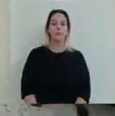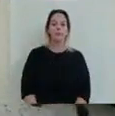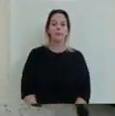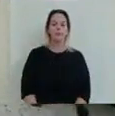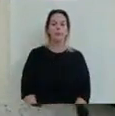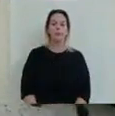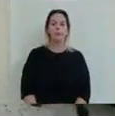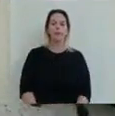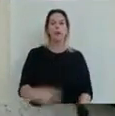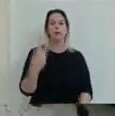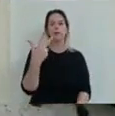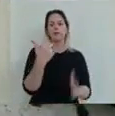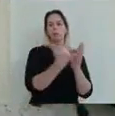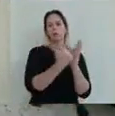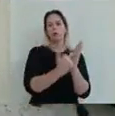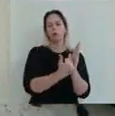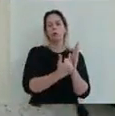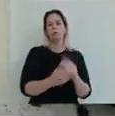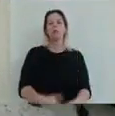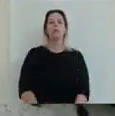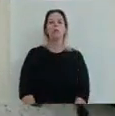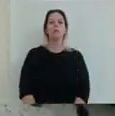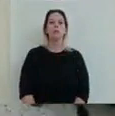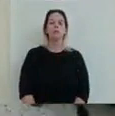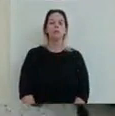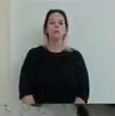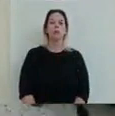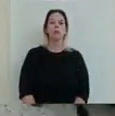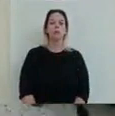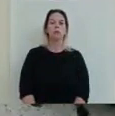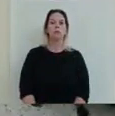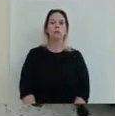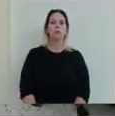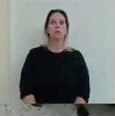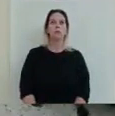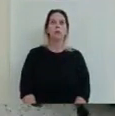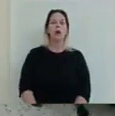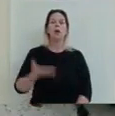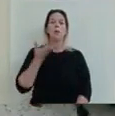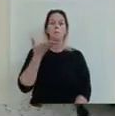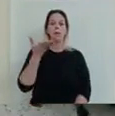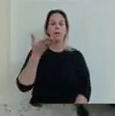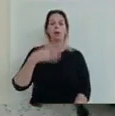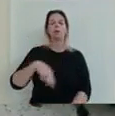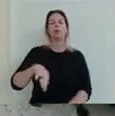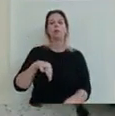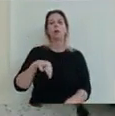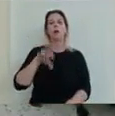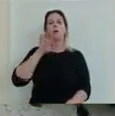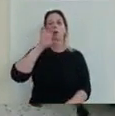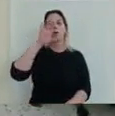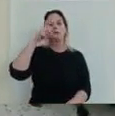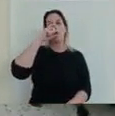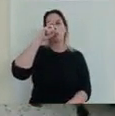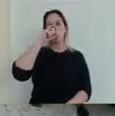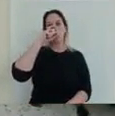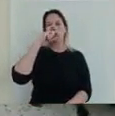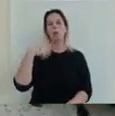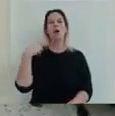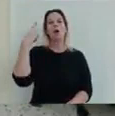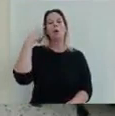Tercer punto, nota el doctor César Vallejo Tresen, defensor del pueblo de la provincia de Corrientes, solicitando el dictado de una ordenanza de adhesión a la ley provincial